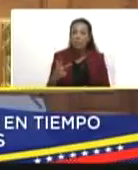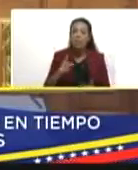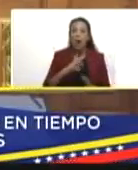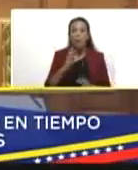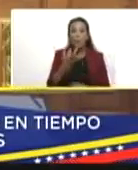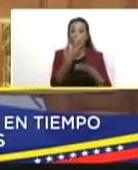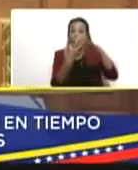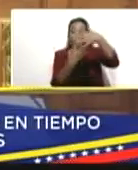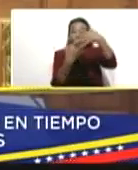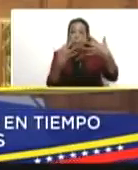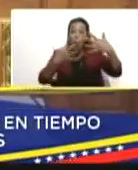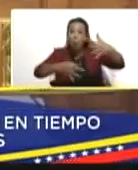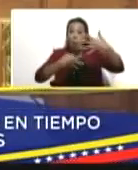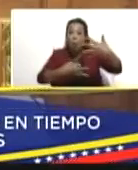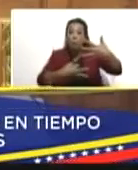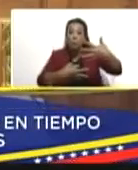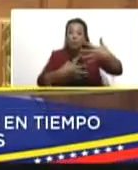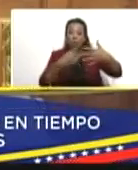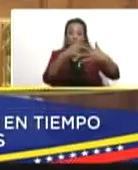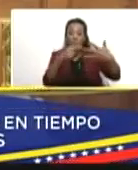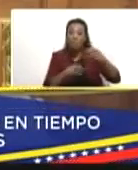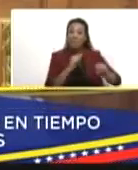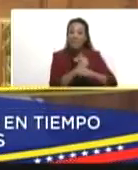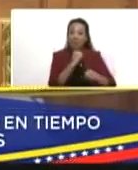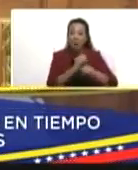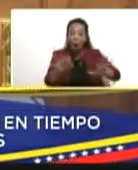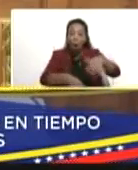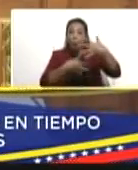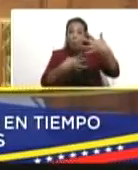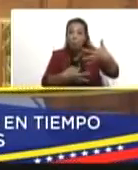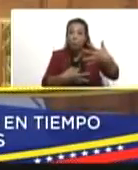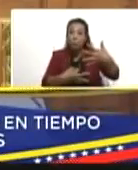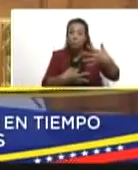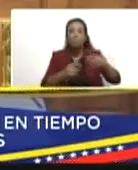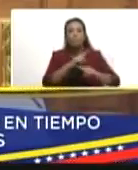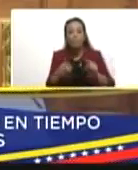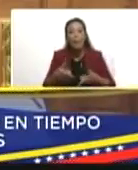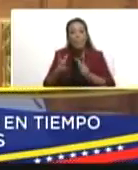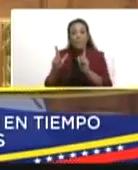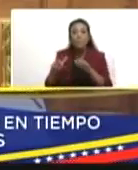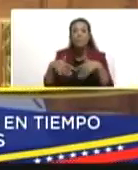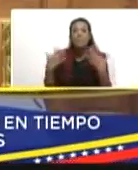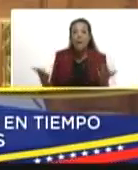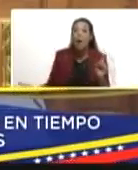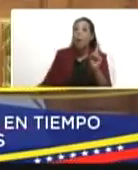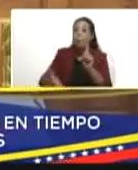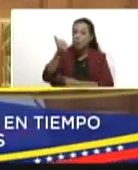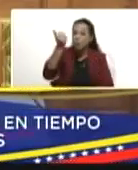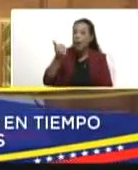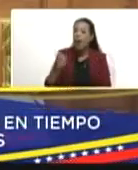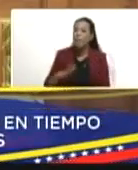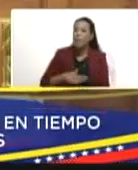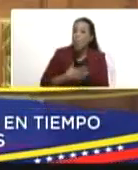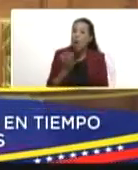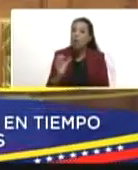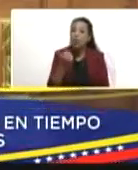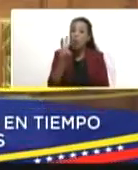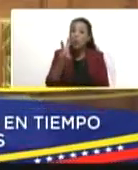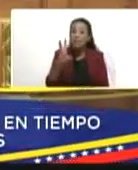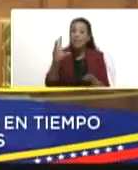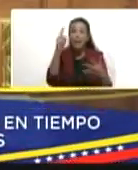por ocho líneas de acción y de trabajo que nos permitieron alcanzar 12